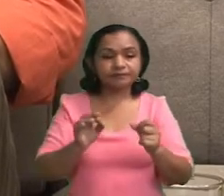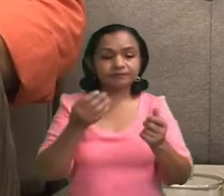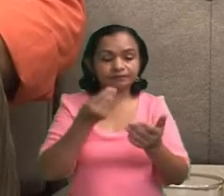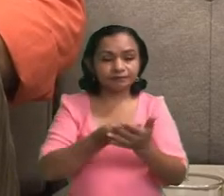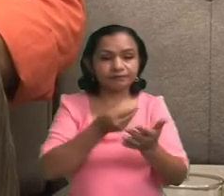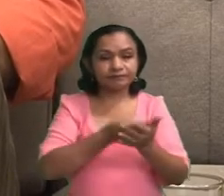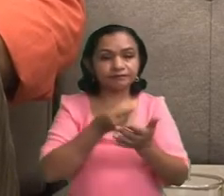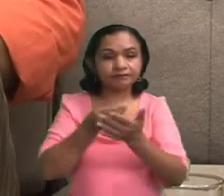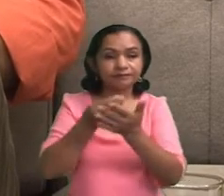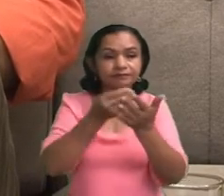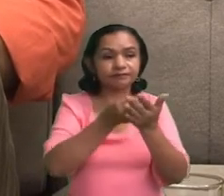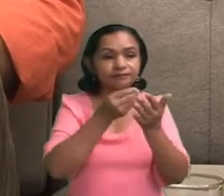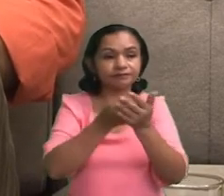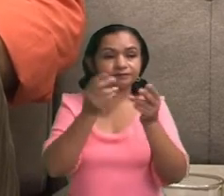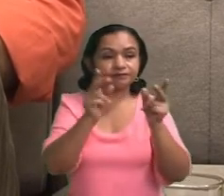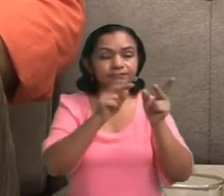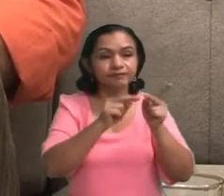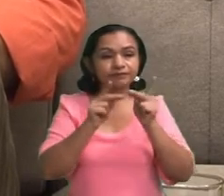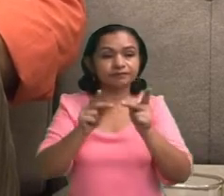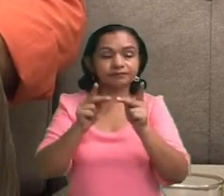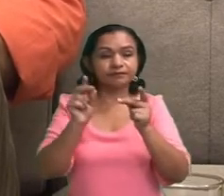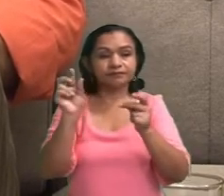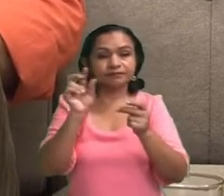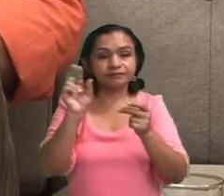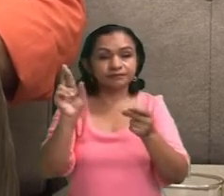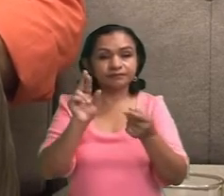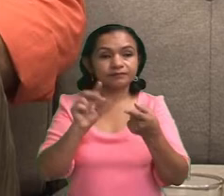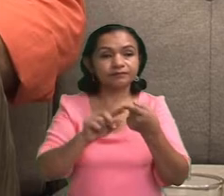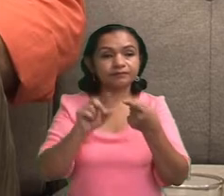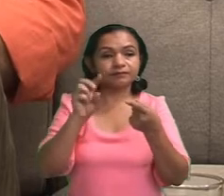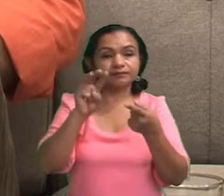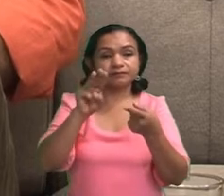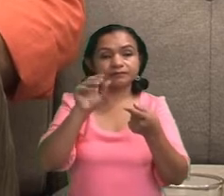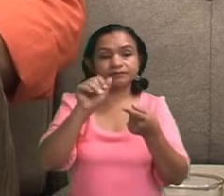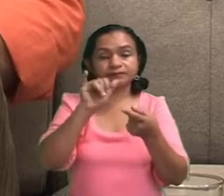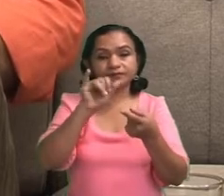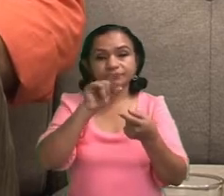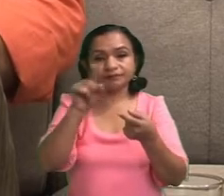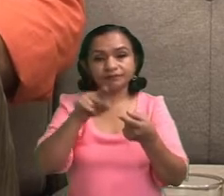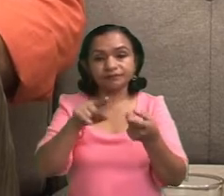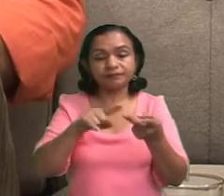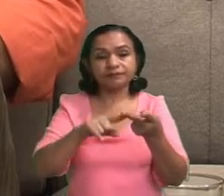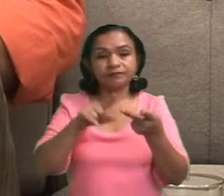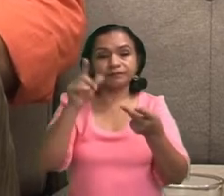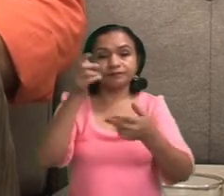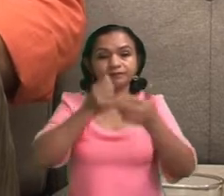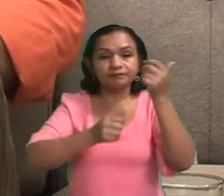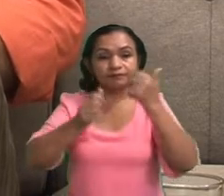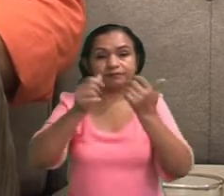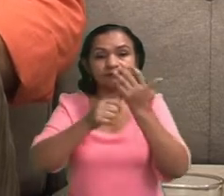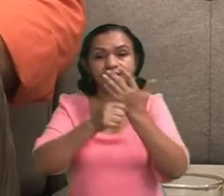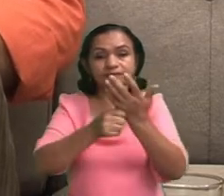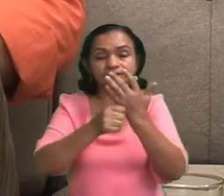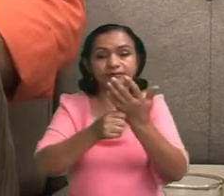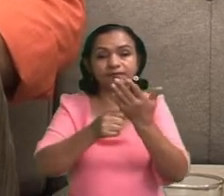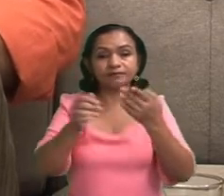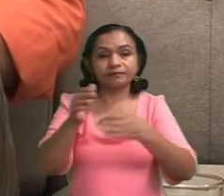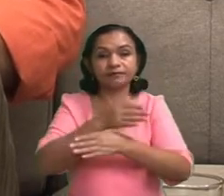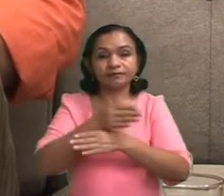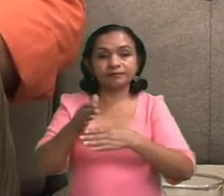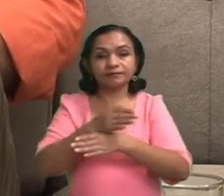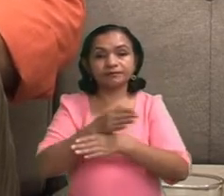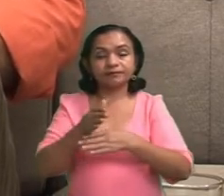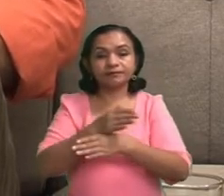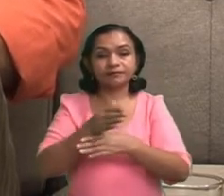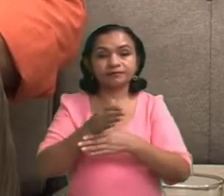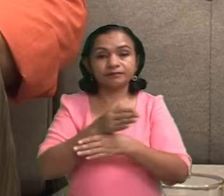alimentaria. En maíz, de la misma manera, en lácteos, en carne, etcétera. Incluso